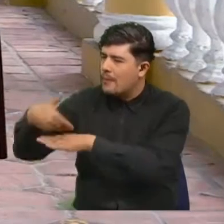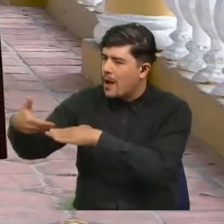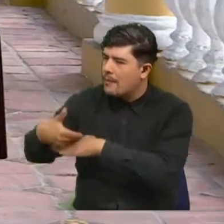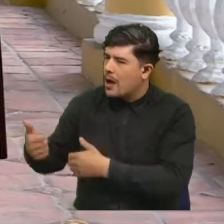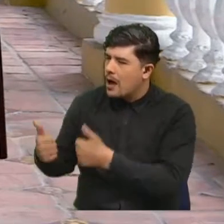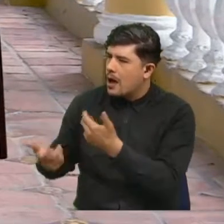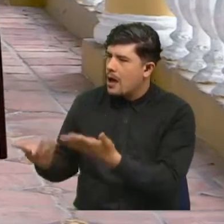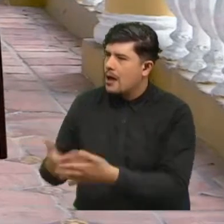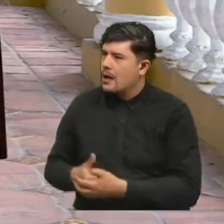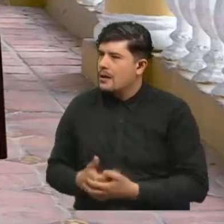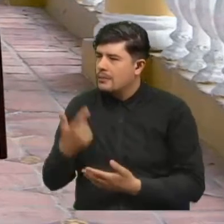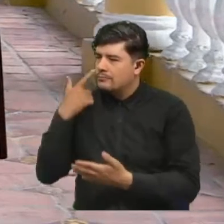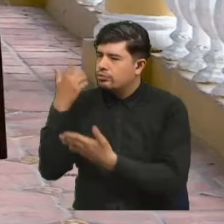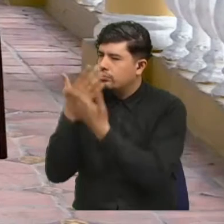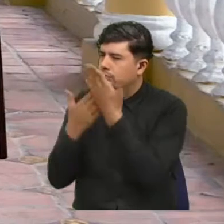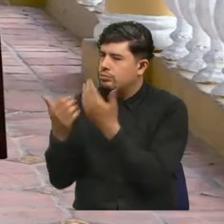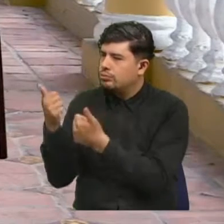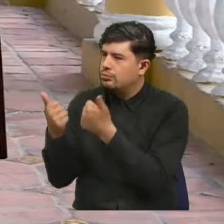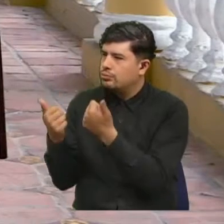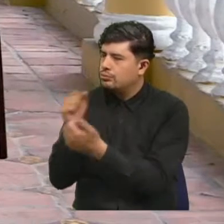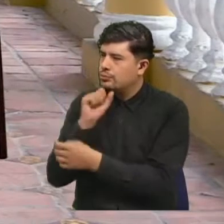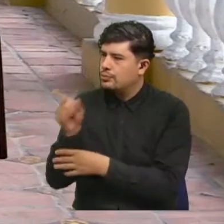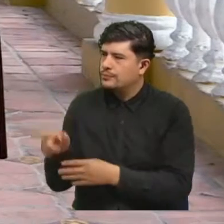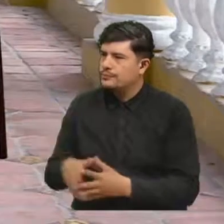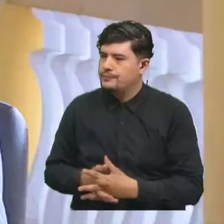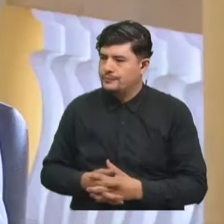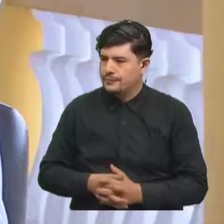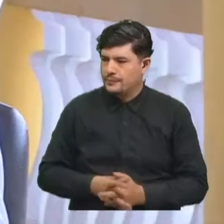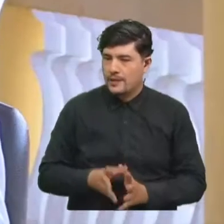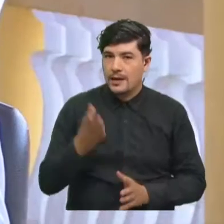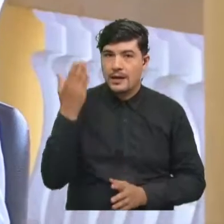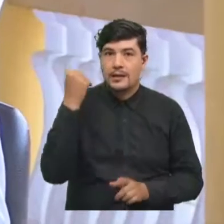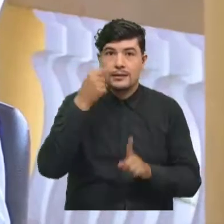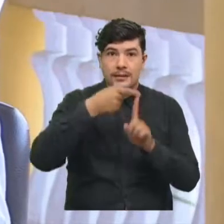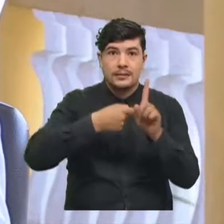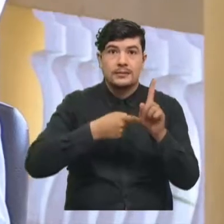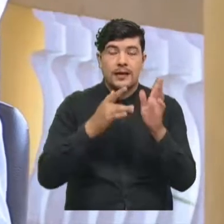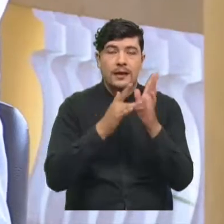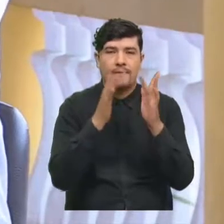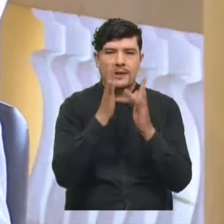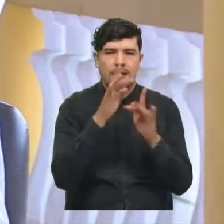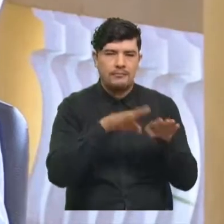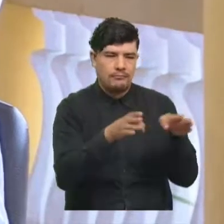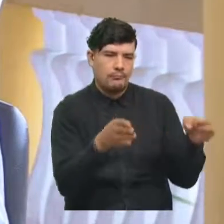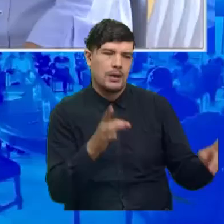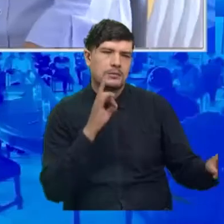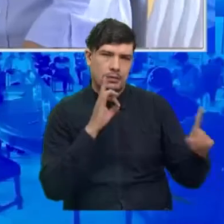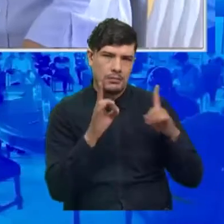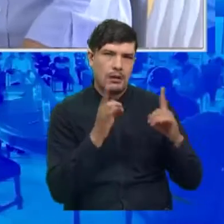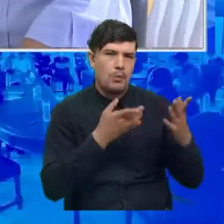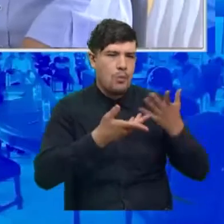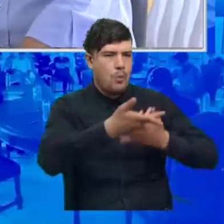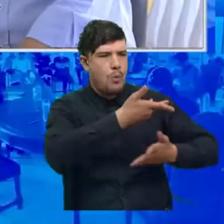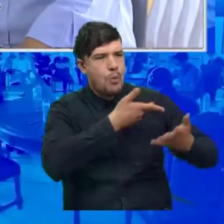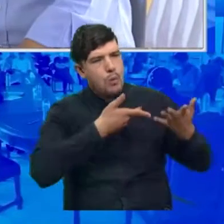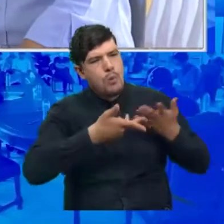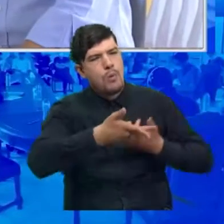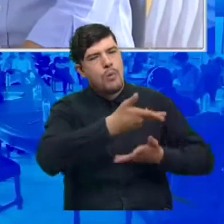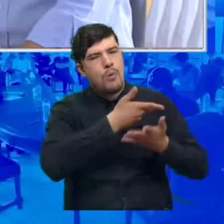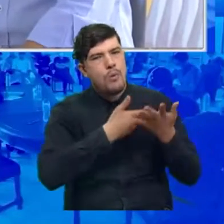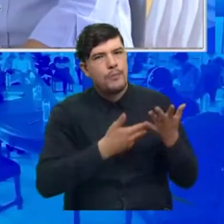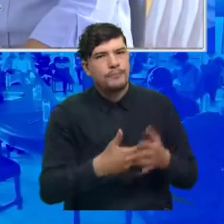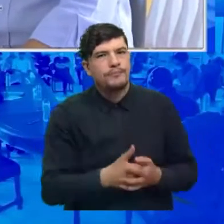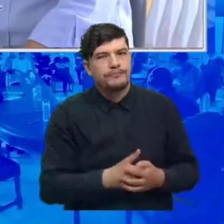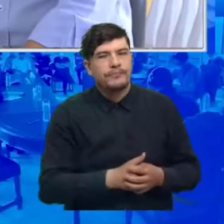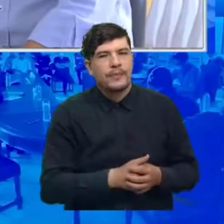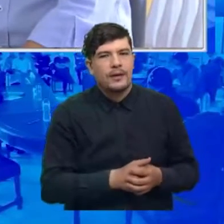nosotros hemos venido desde el mes de abril hemos venido haciendo algunas mesas de diálogo siempre hemos extendido los